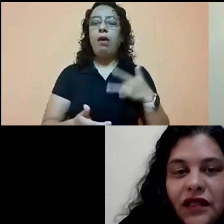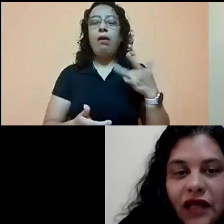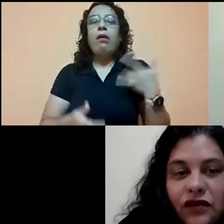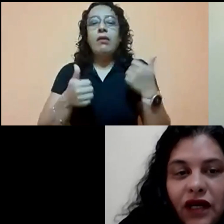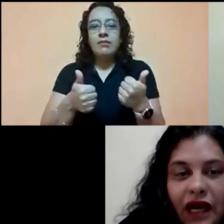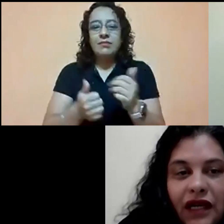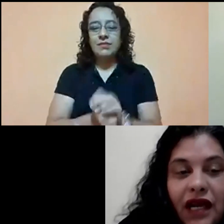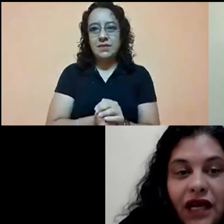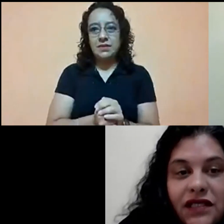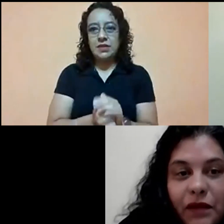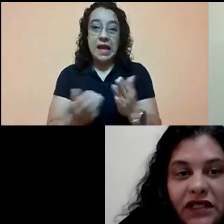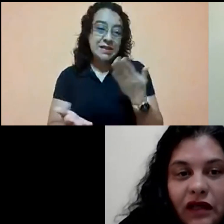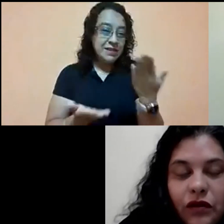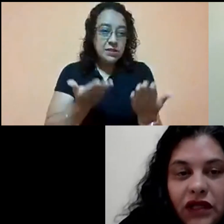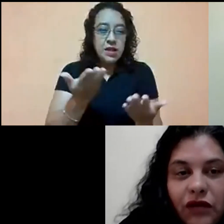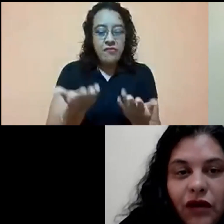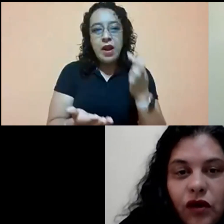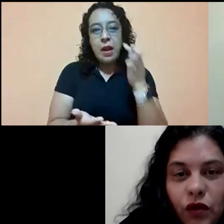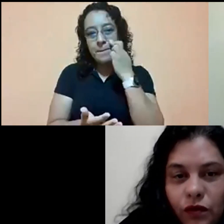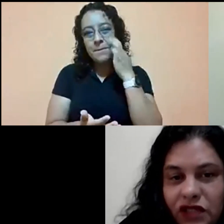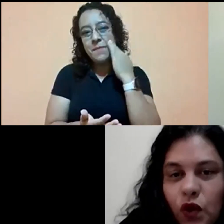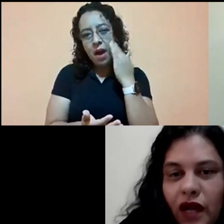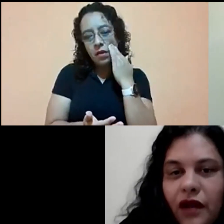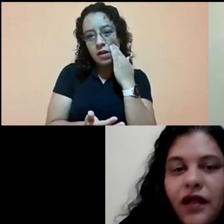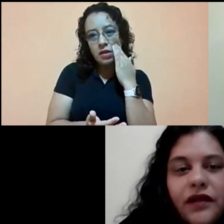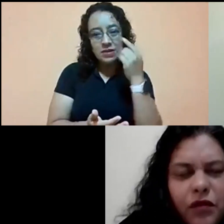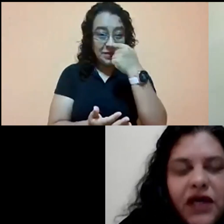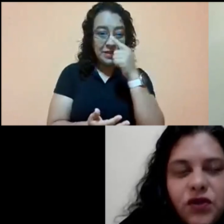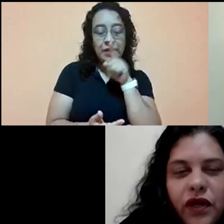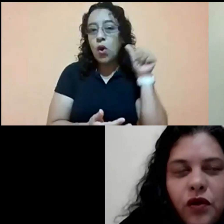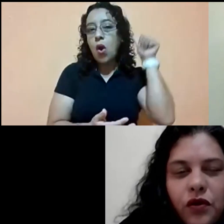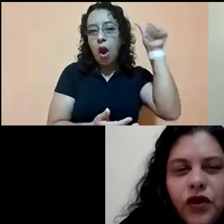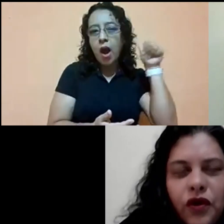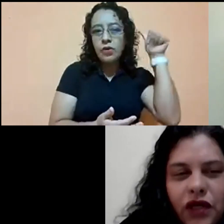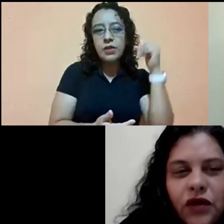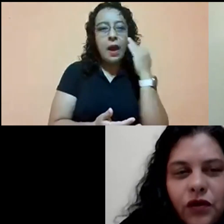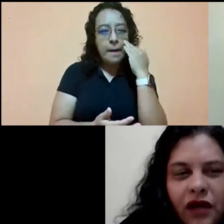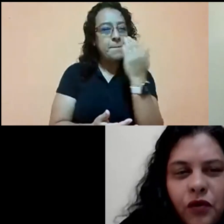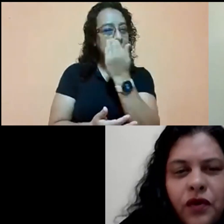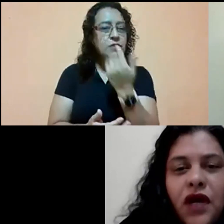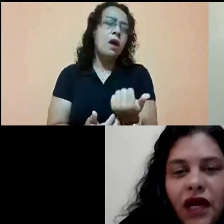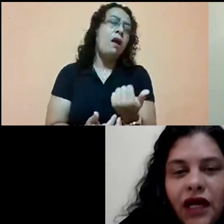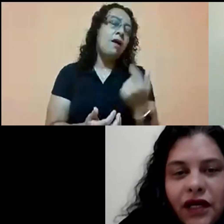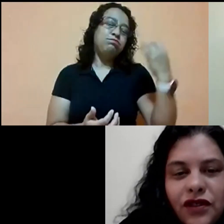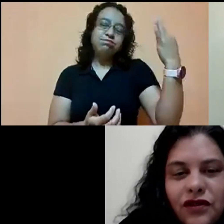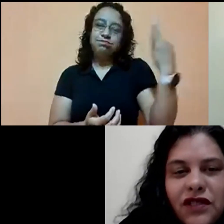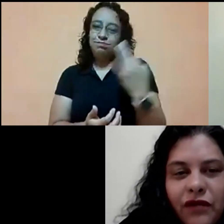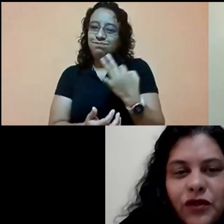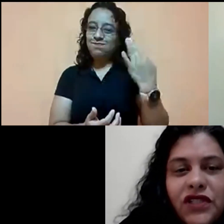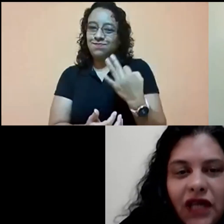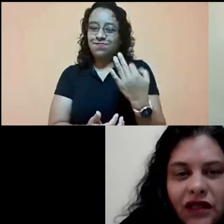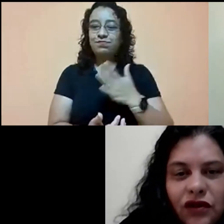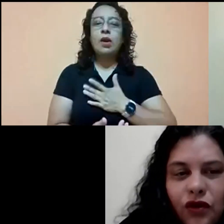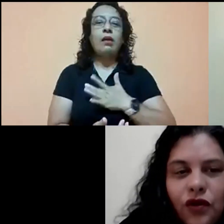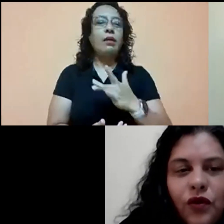padres, tanto en el área de la discapacidad auditiva como visual, también es un gran orgullo y un gran honor el que nosotros